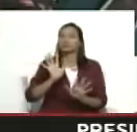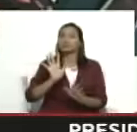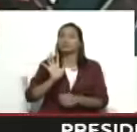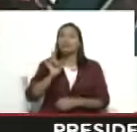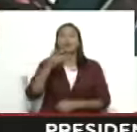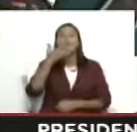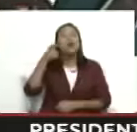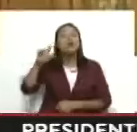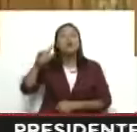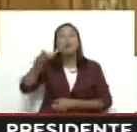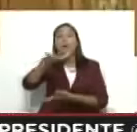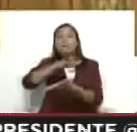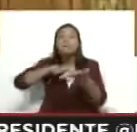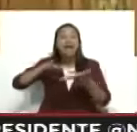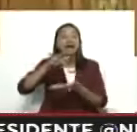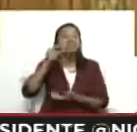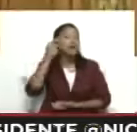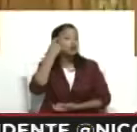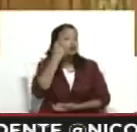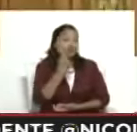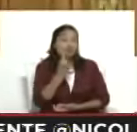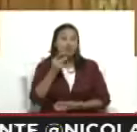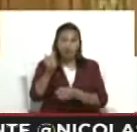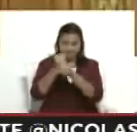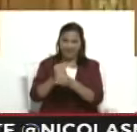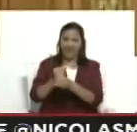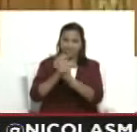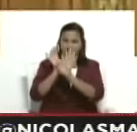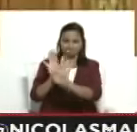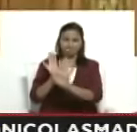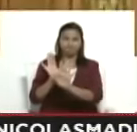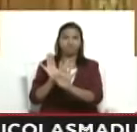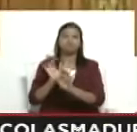Plaza Sucre. En Plaza Sucre, espérame ahí.